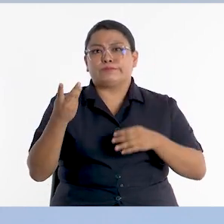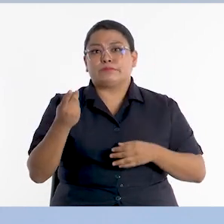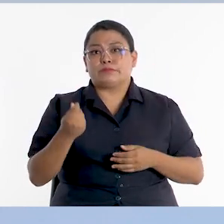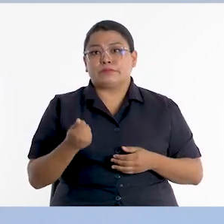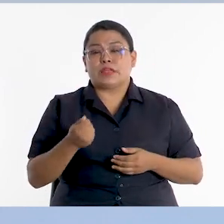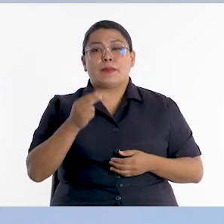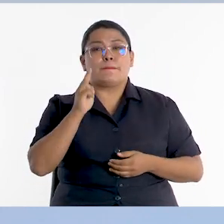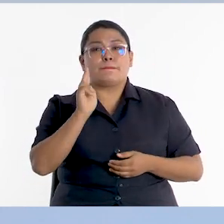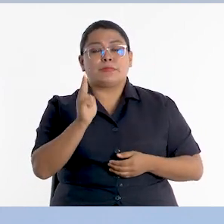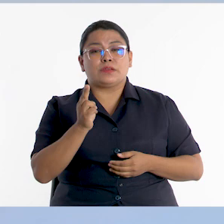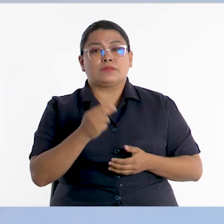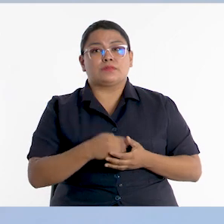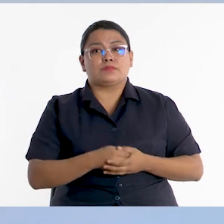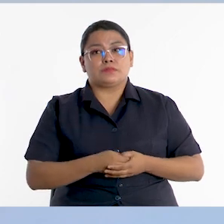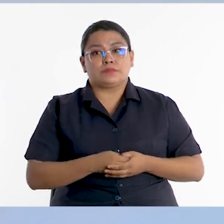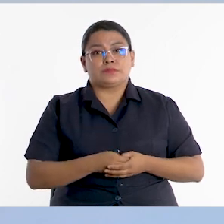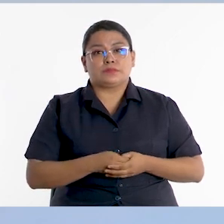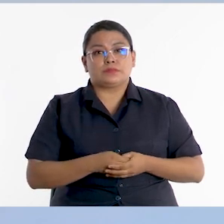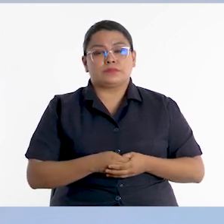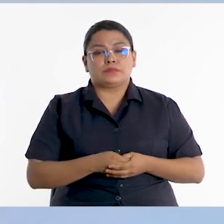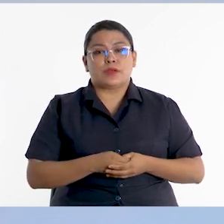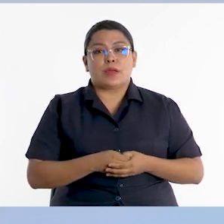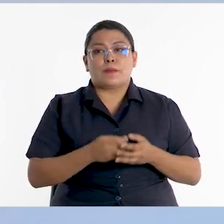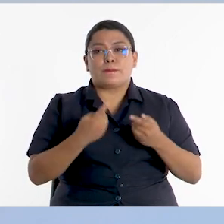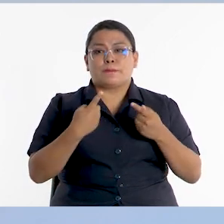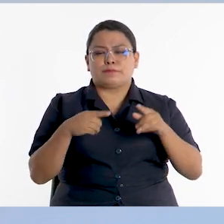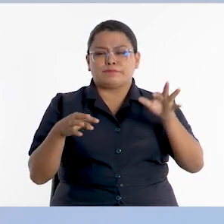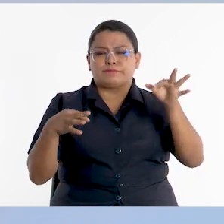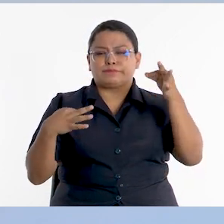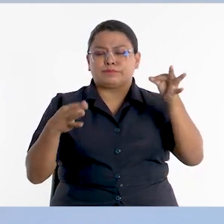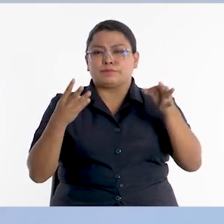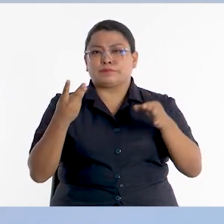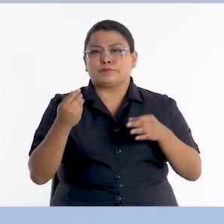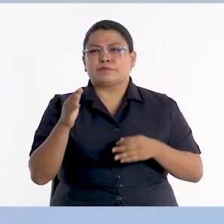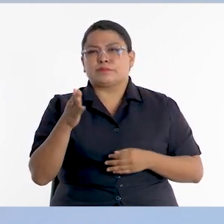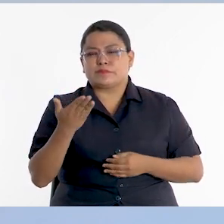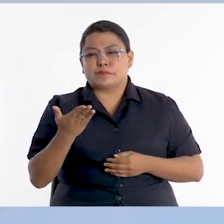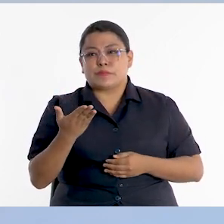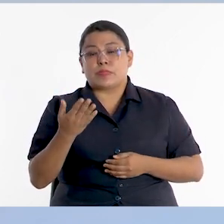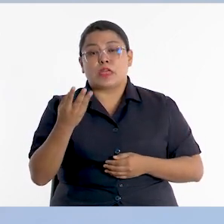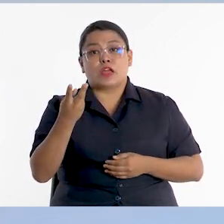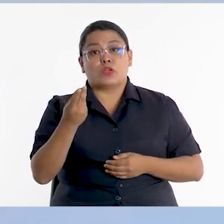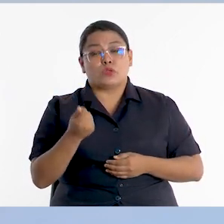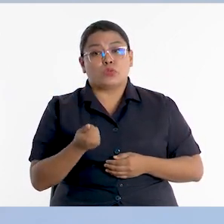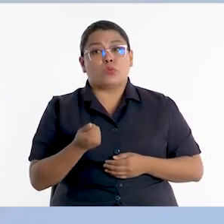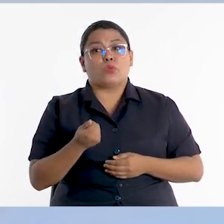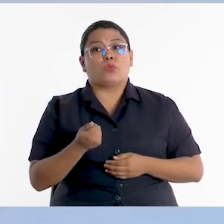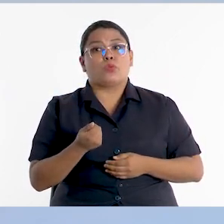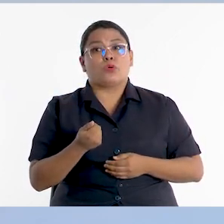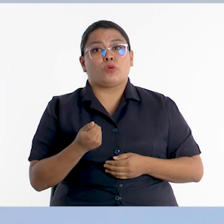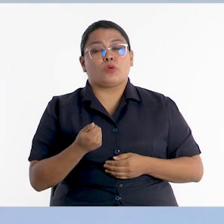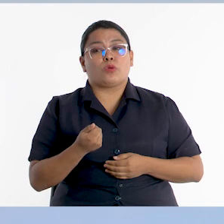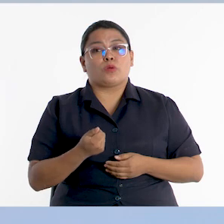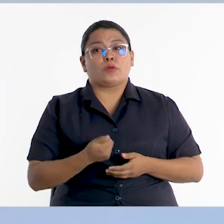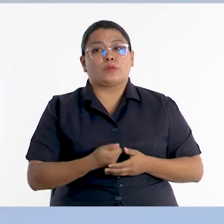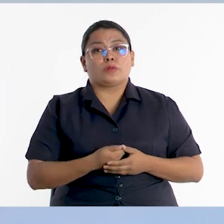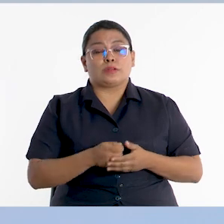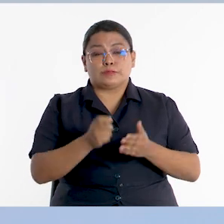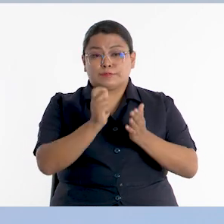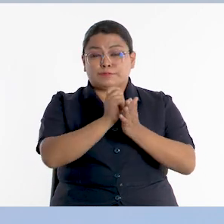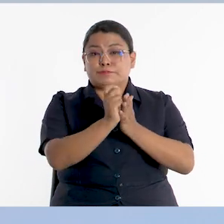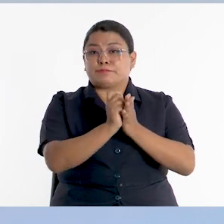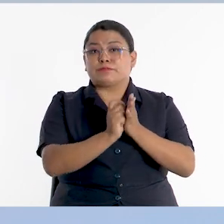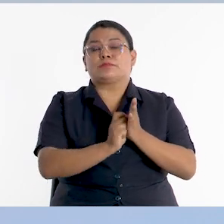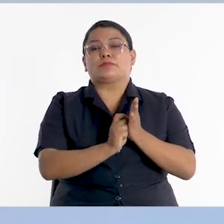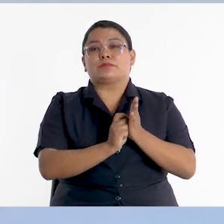tienen el mismo tamaño. El detalle con las tarjetas numéricas es que el número que está escrito